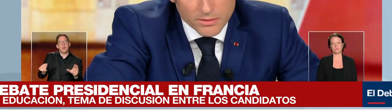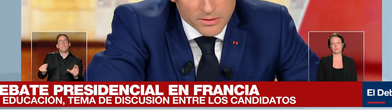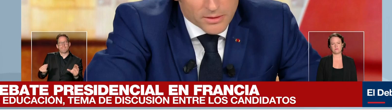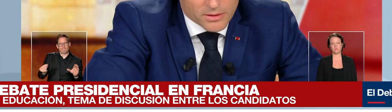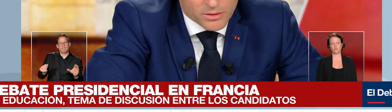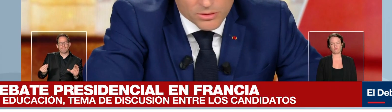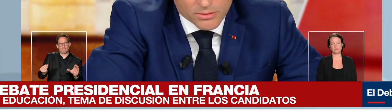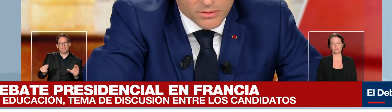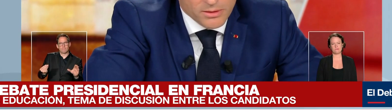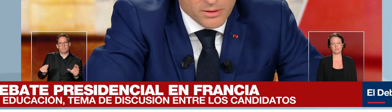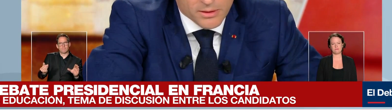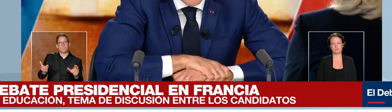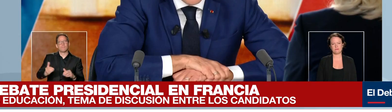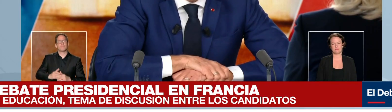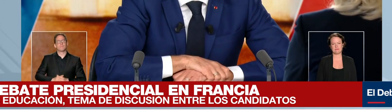Aquellos